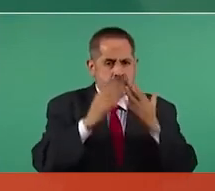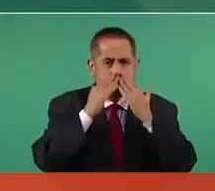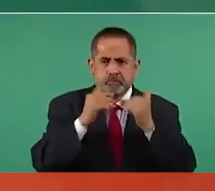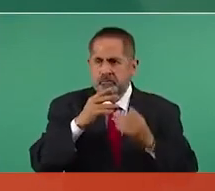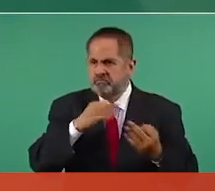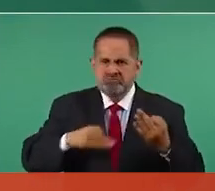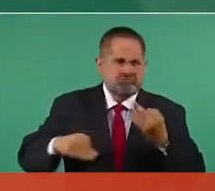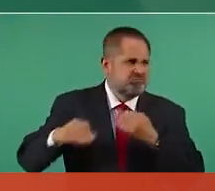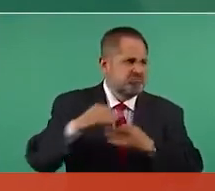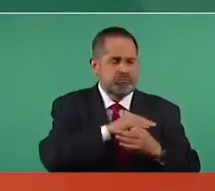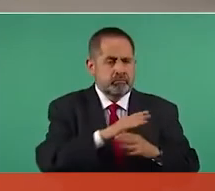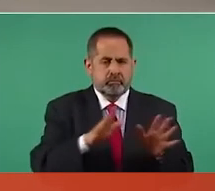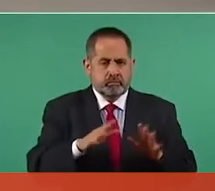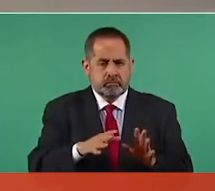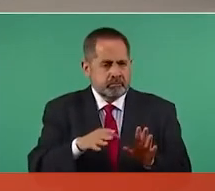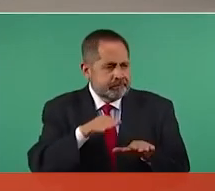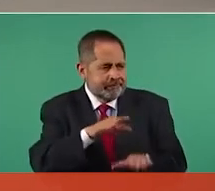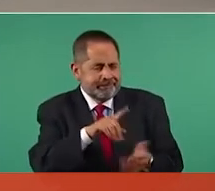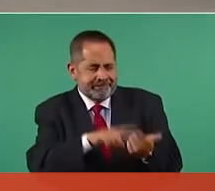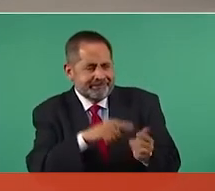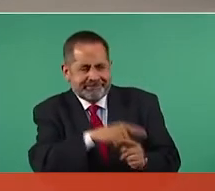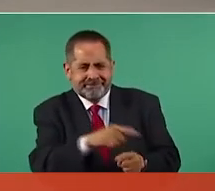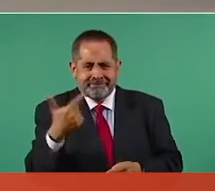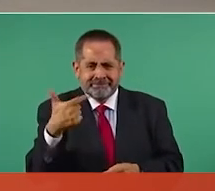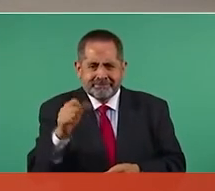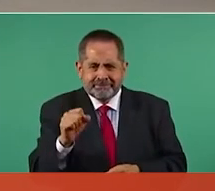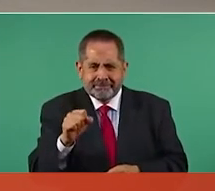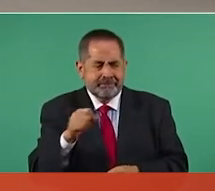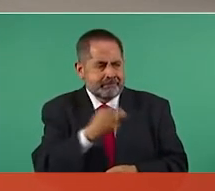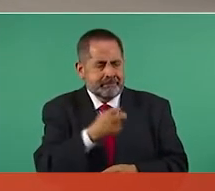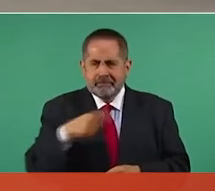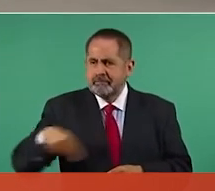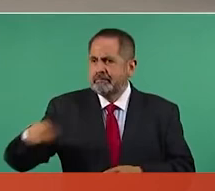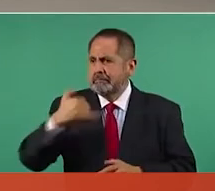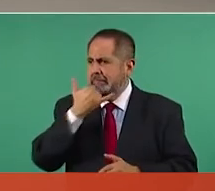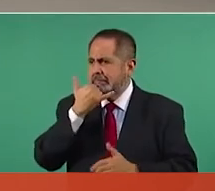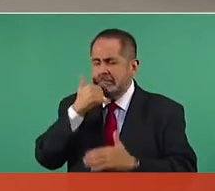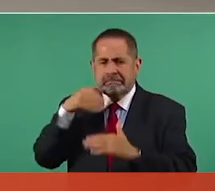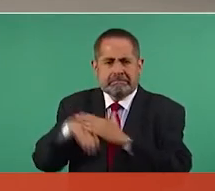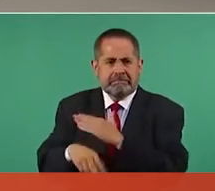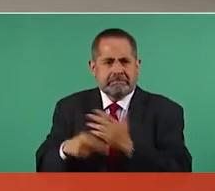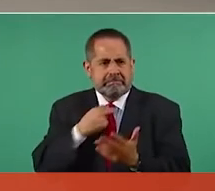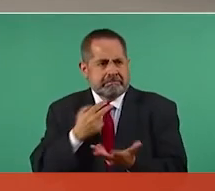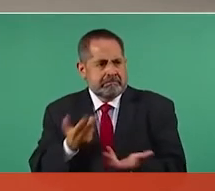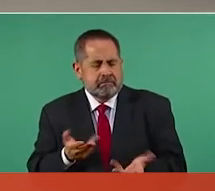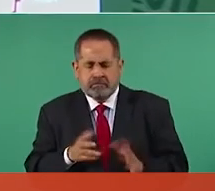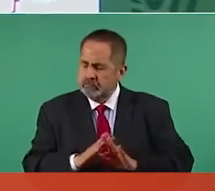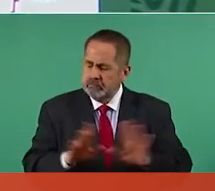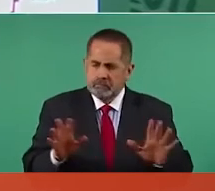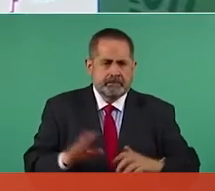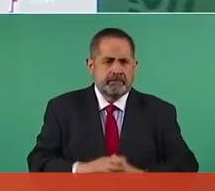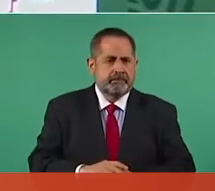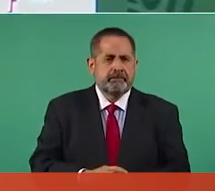política generalizada. Es esto porque nos está perjudicando. O sea, entre otras cosas,